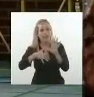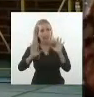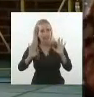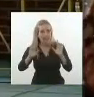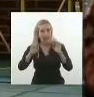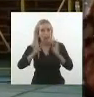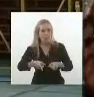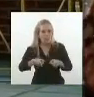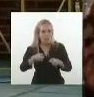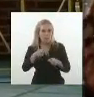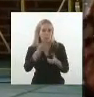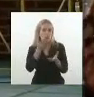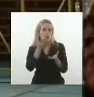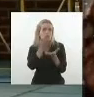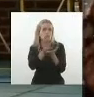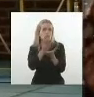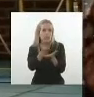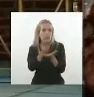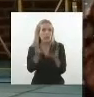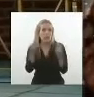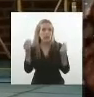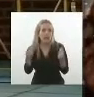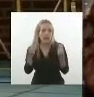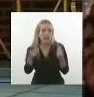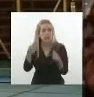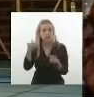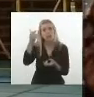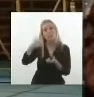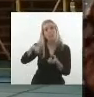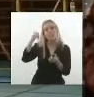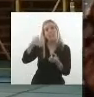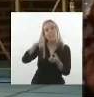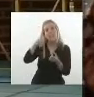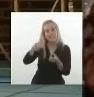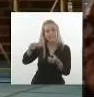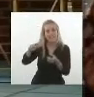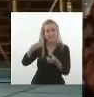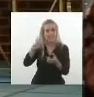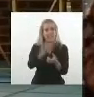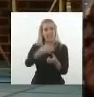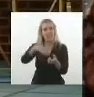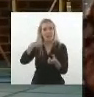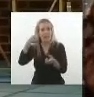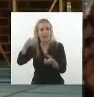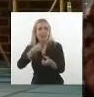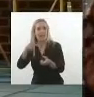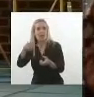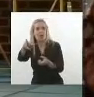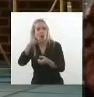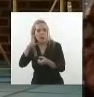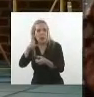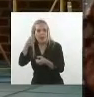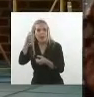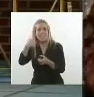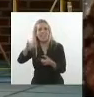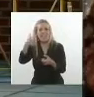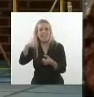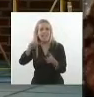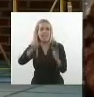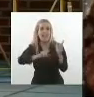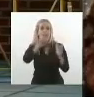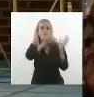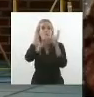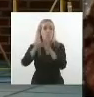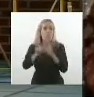del otorgamiento de este crédito de este préstamo en la argentina les cortaron la cabeza en el fondo monitor internacional los echaron a todos la última el último